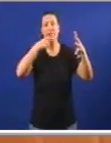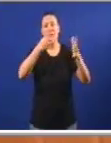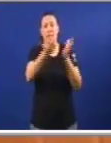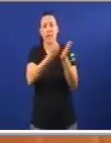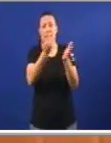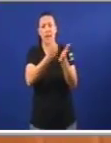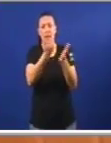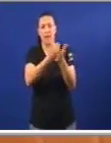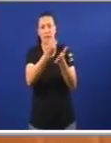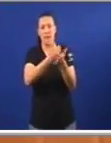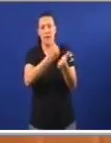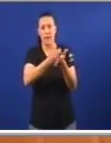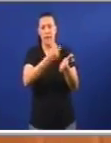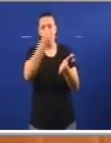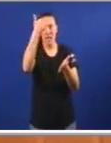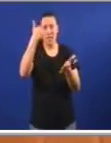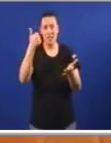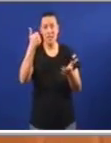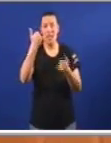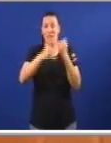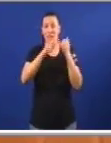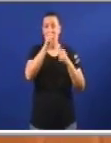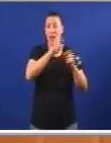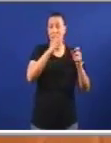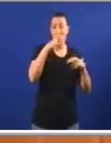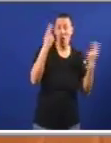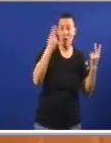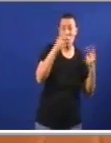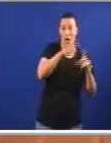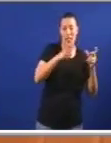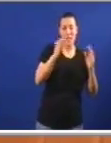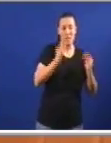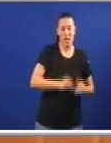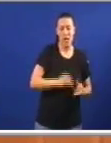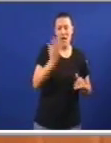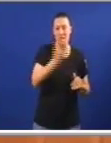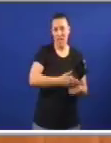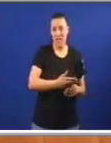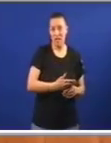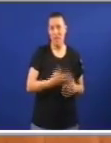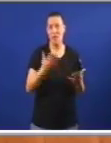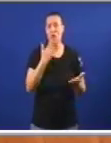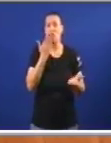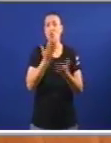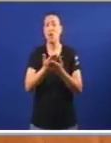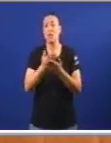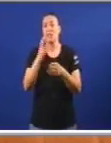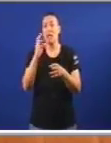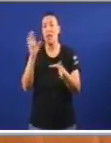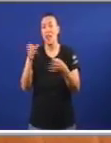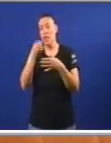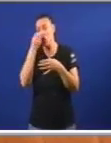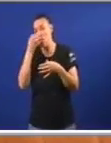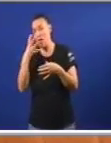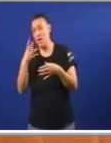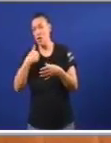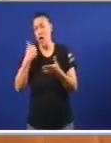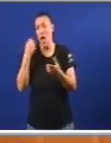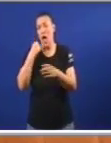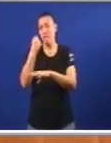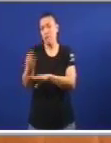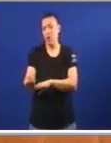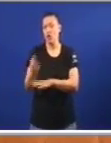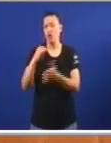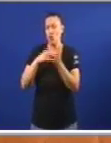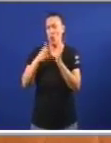neso ten que ver tamén a ausencia de persoal público suficiente. A proposta do Partido Socialista, imos apoiala, é unha posible solución.